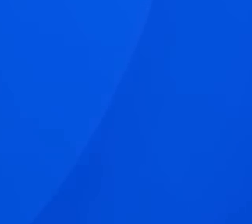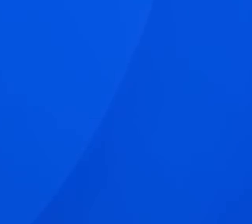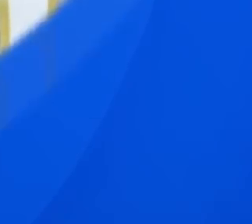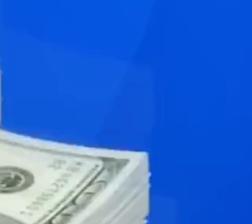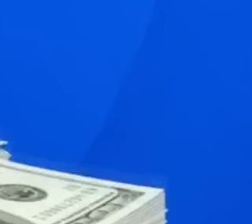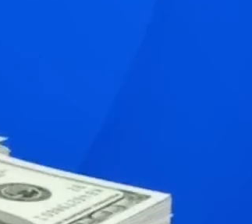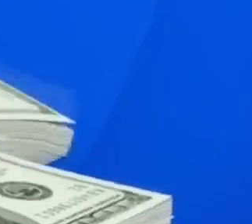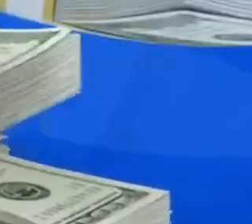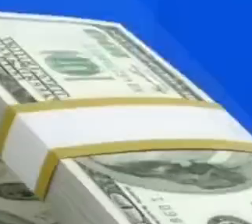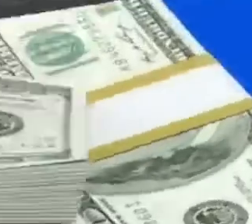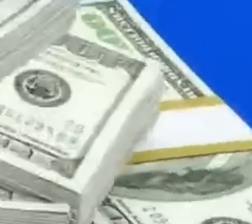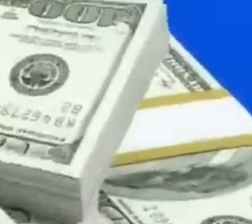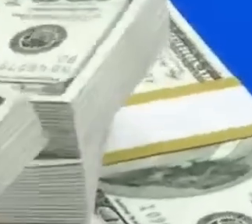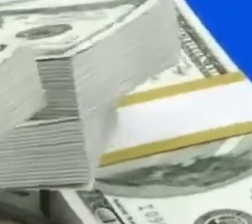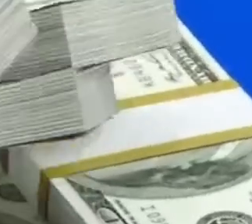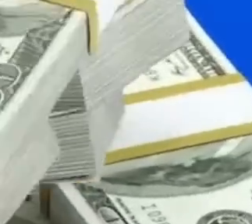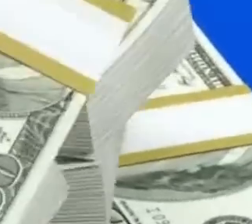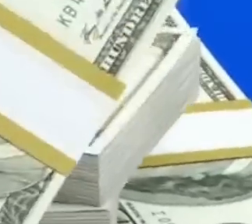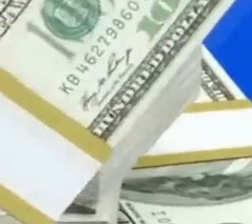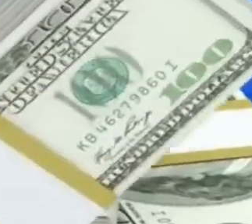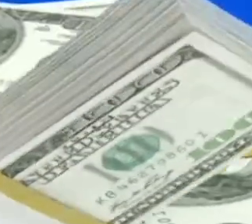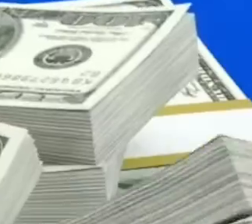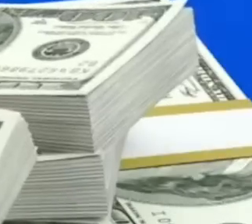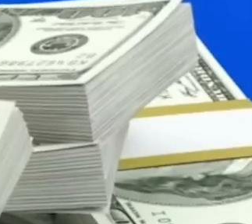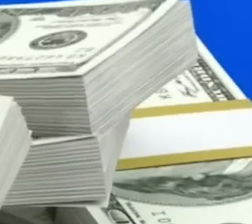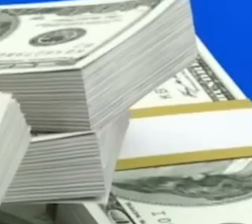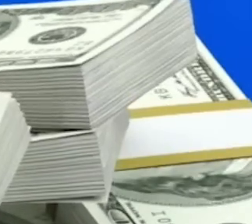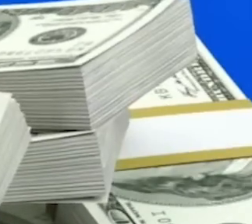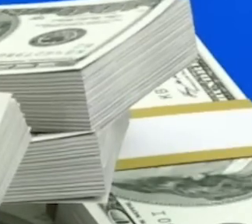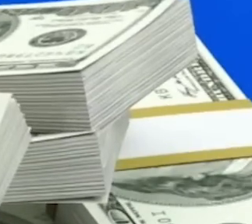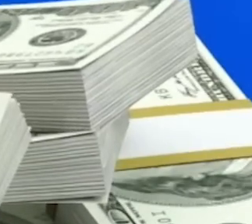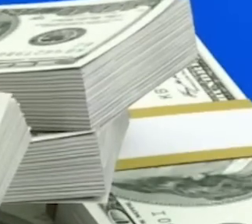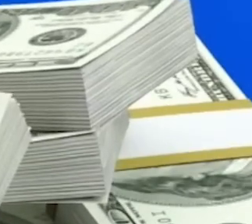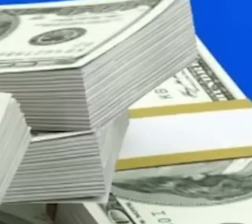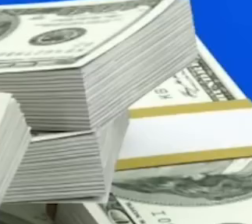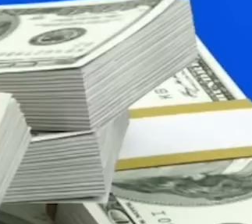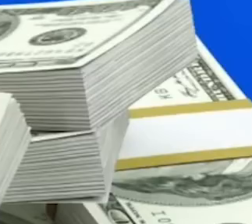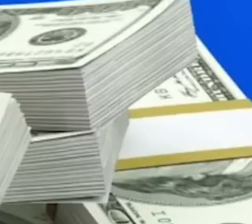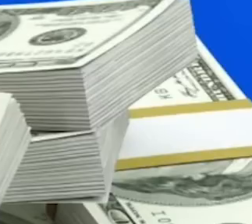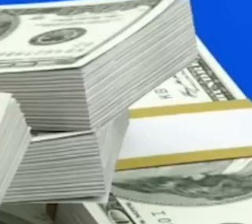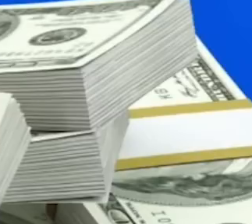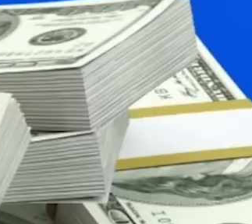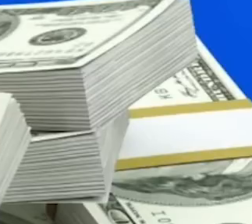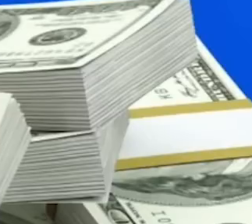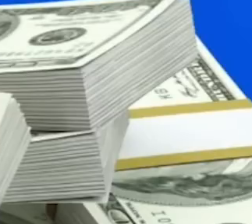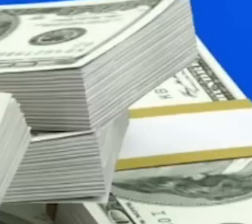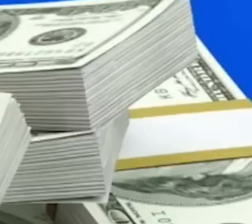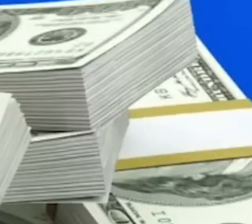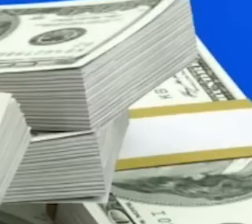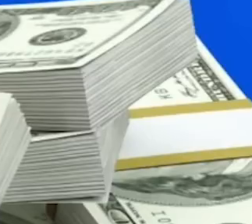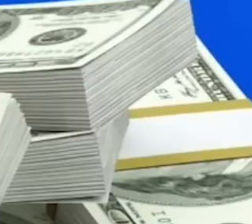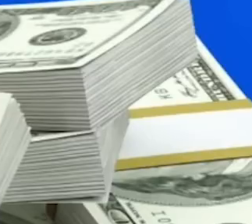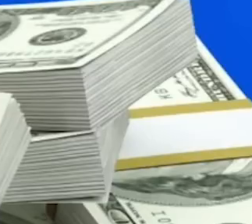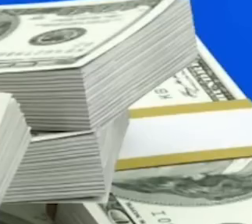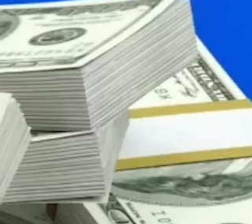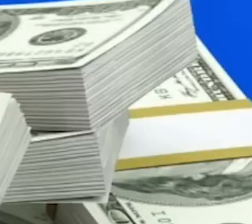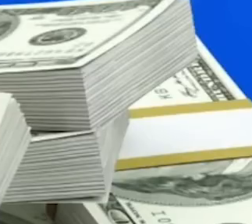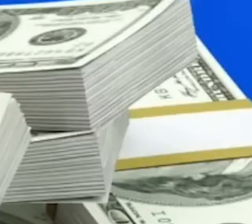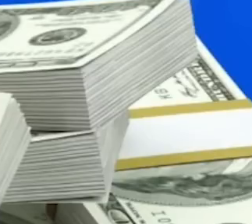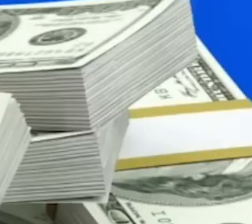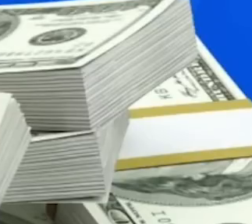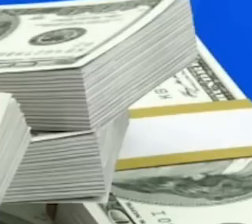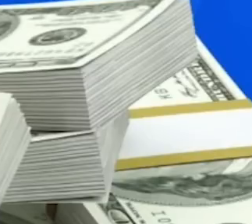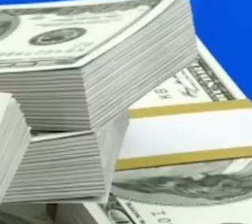emprender es identificar claramente una oportunidad de negocio en el que tú puedas dirigir una oferta o crearla o hacer la necesidad para los